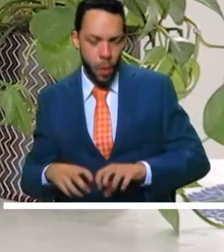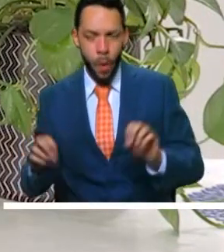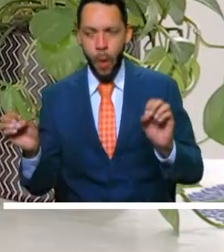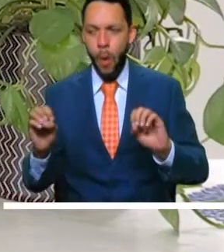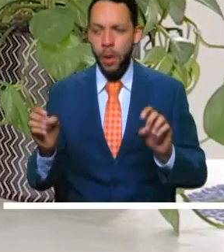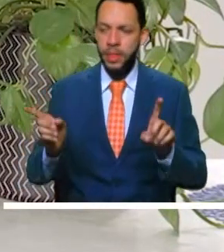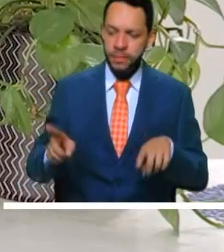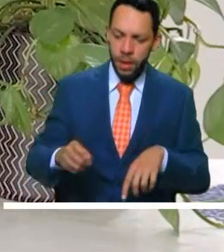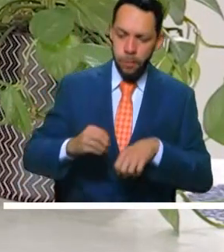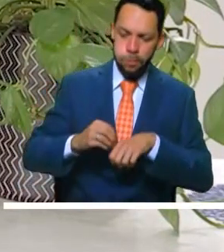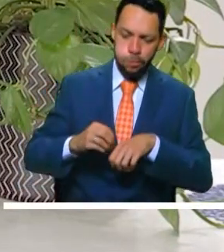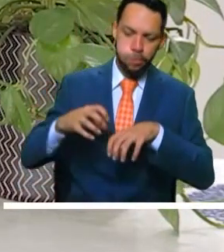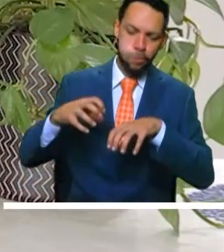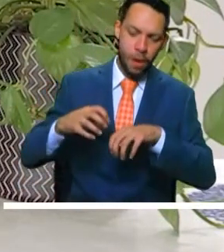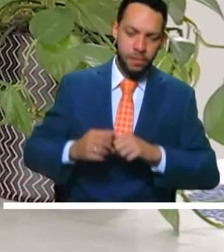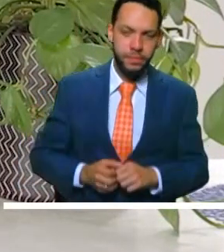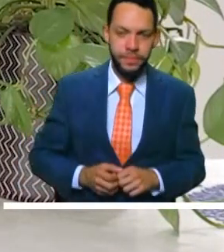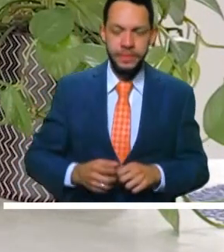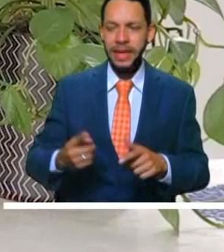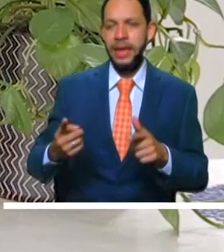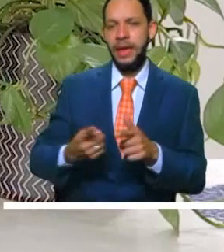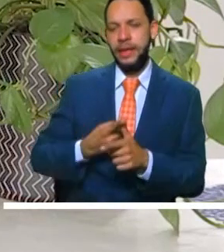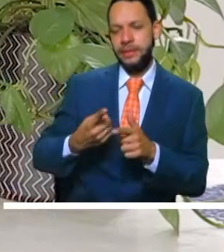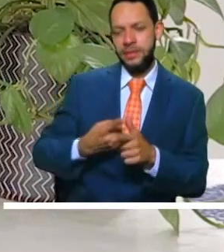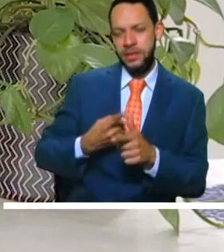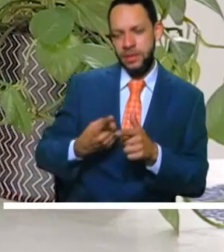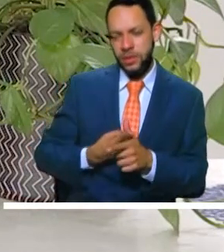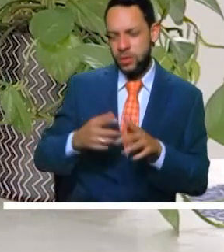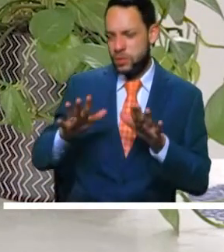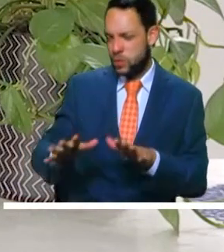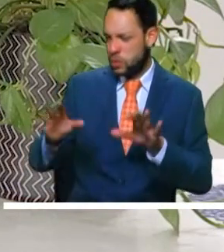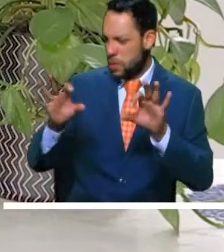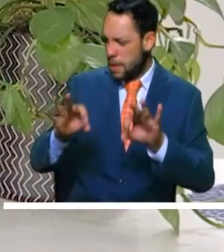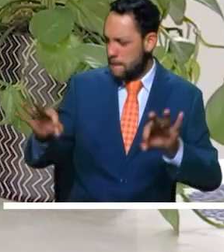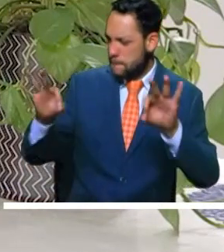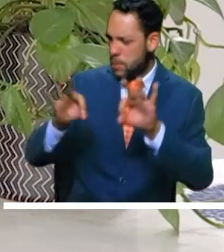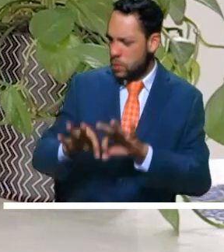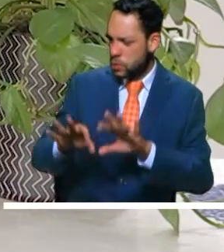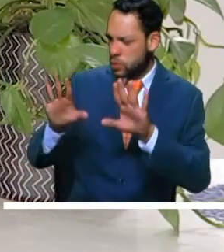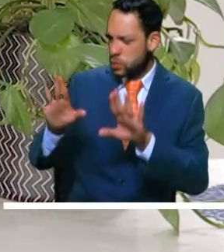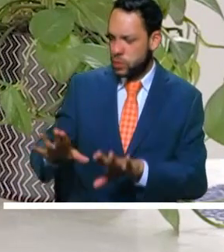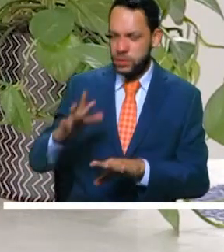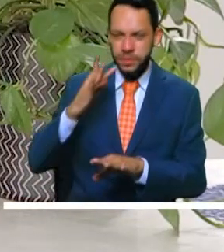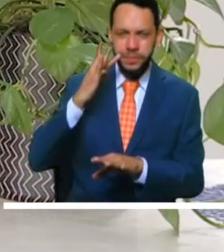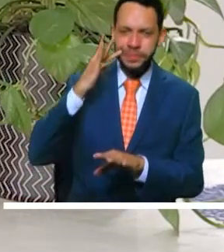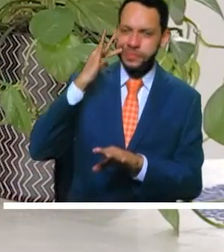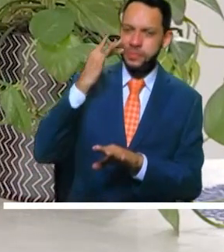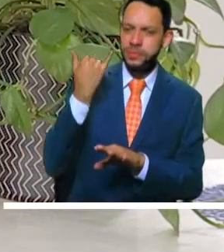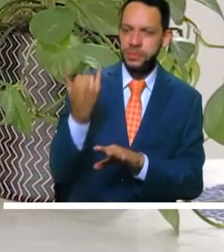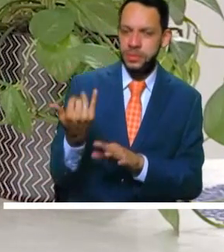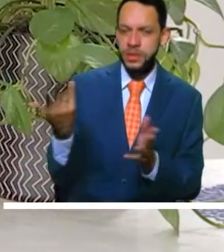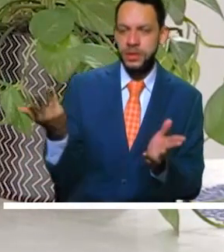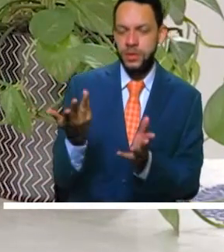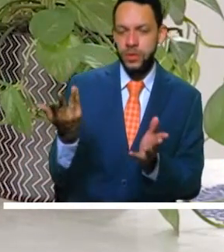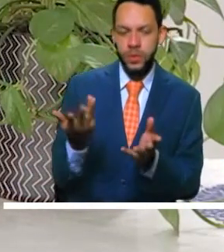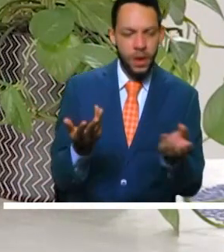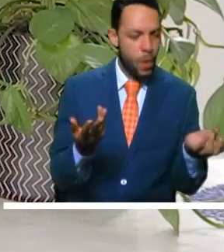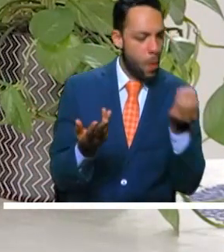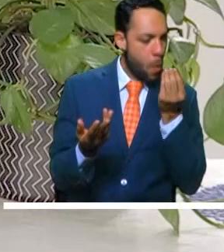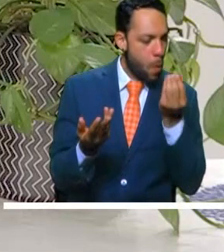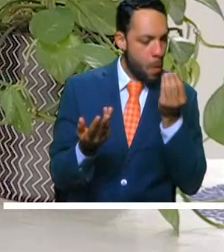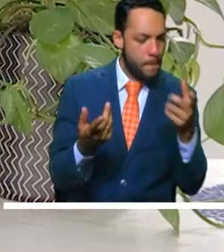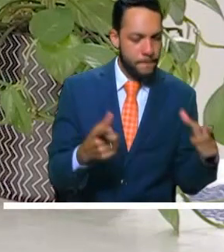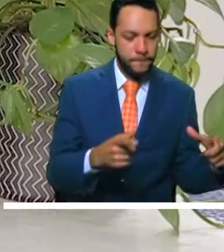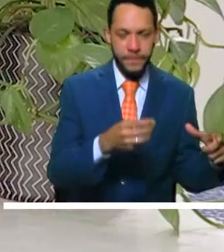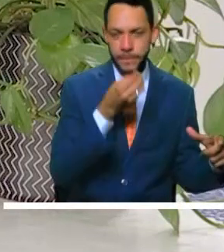otra ruta. Entonces, es muy importante. Los antioxidantes en su gran mayoría están en la comida. Hemos